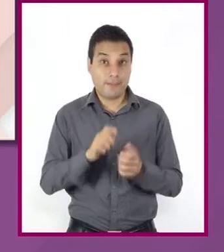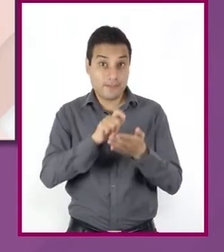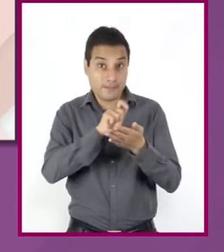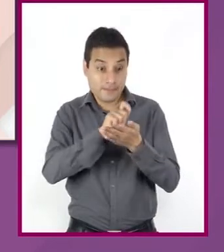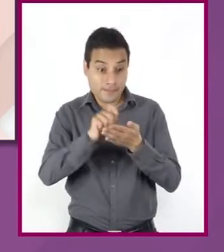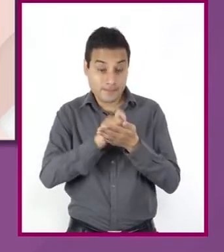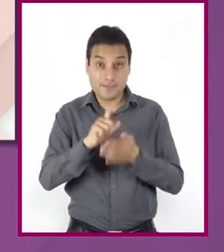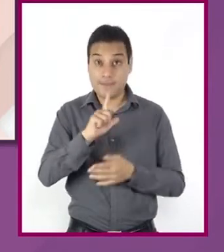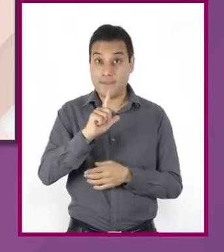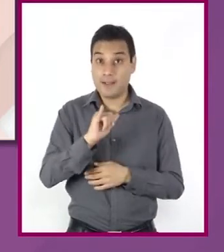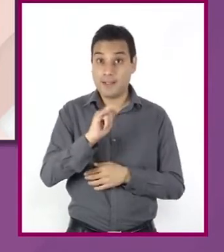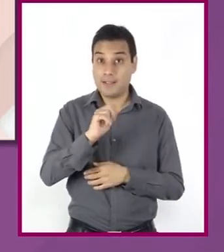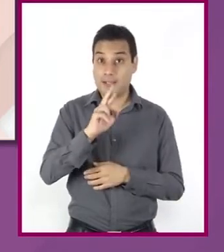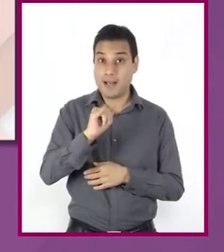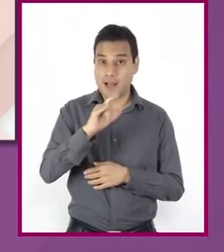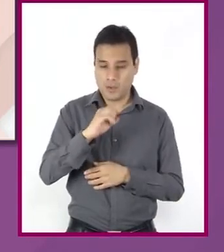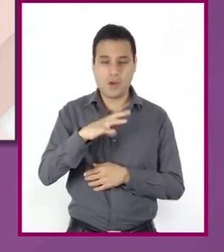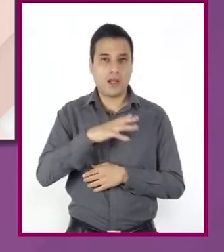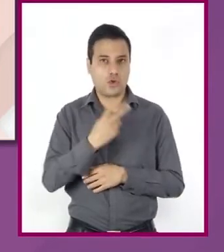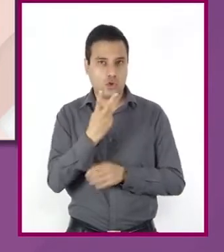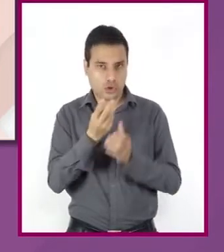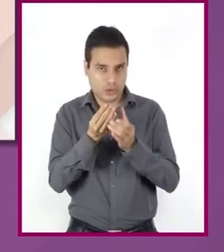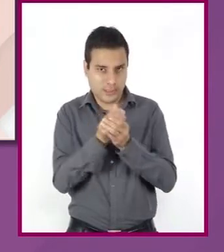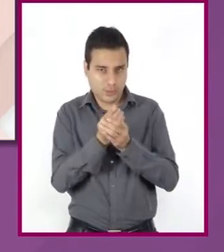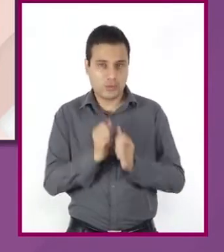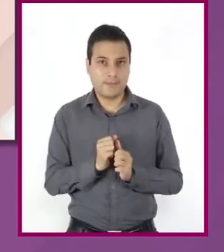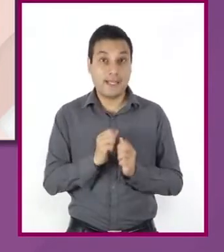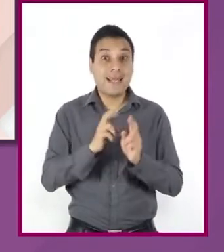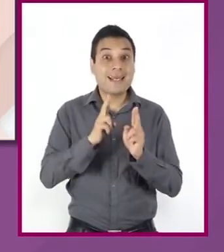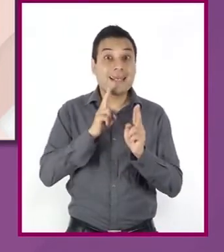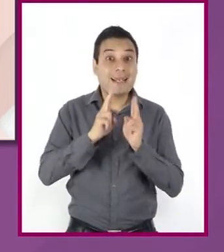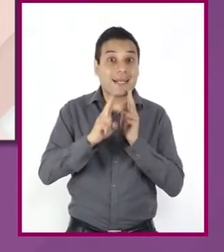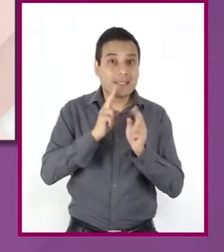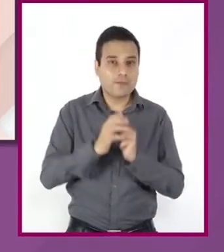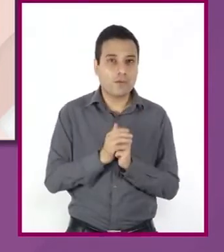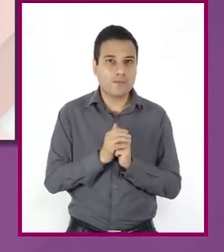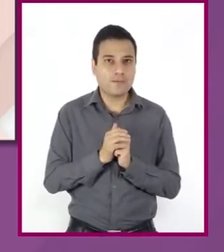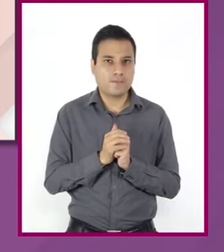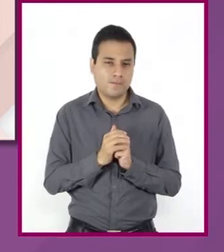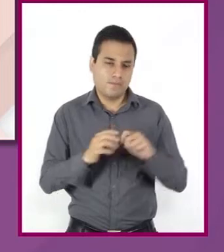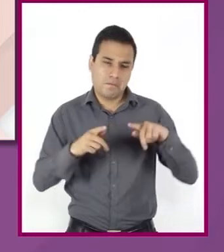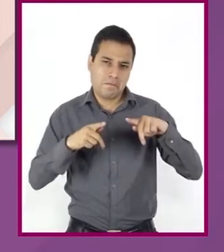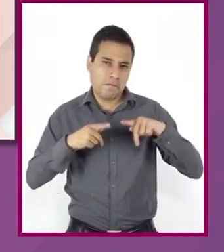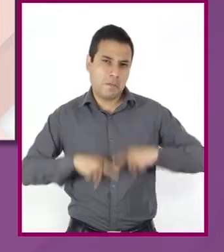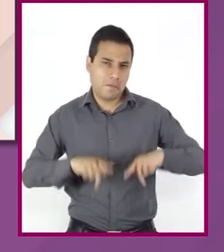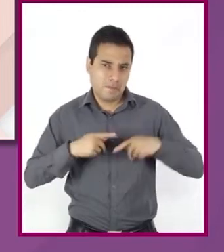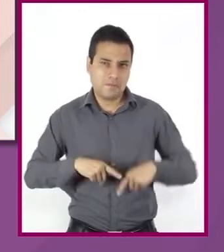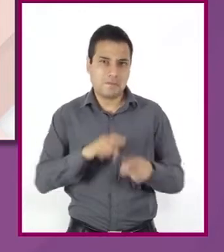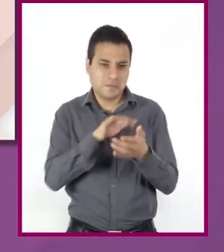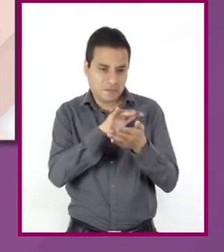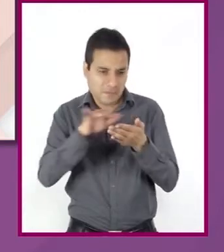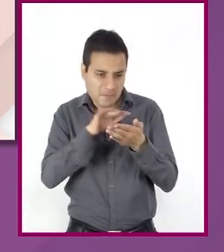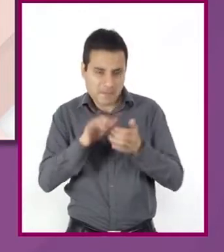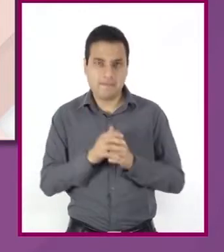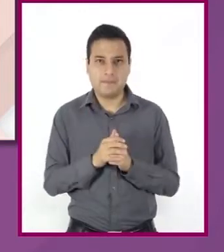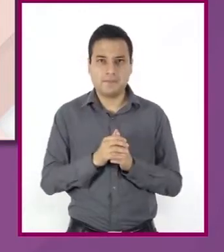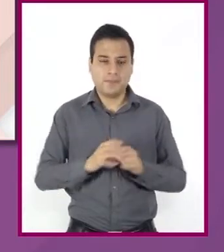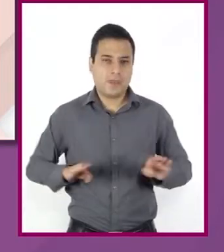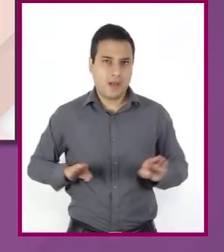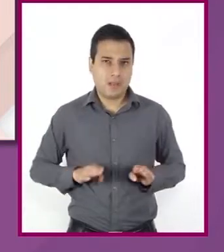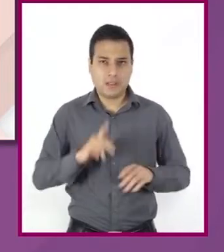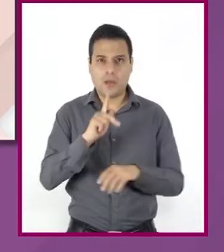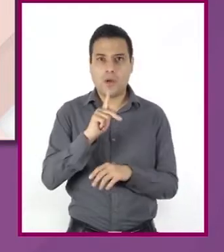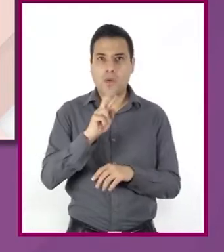se divide en dos tipos. Texto narrativo, escrito para ser leído, escrito en prosa, provoca